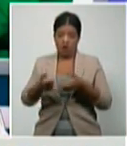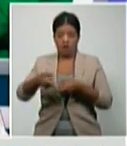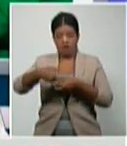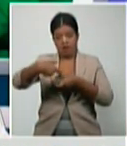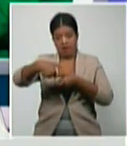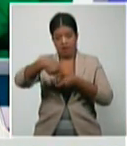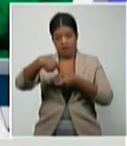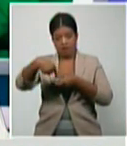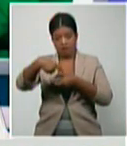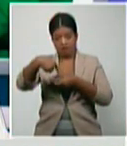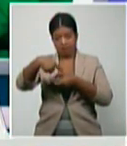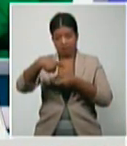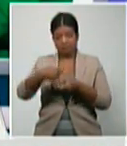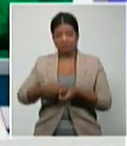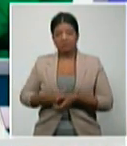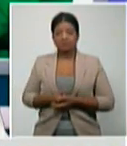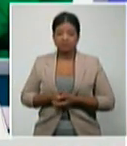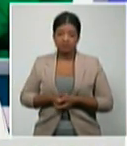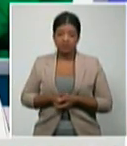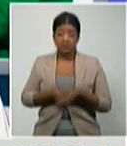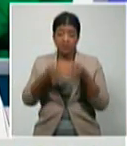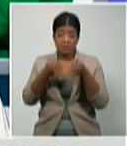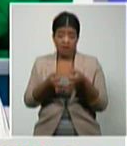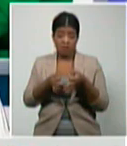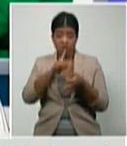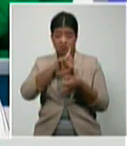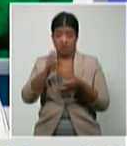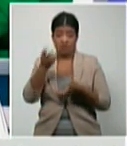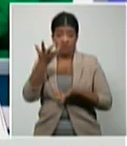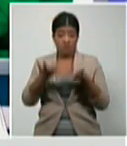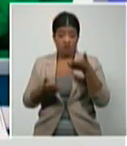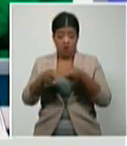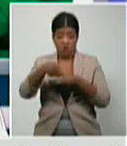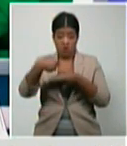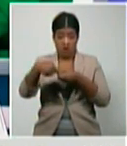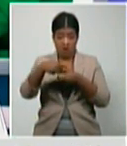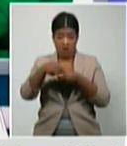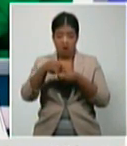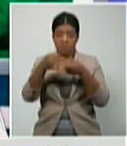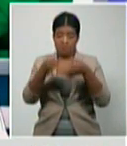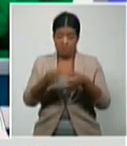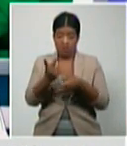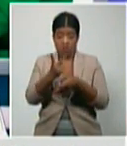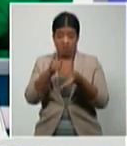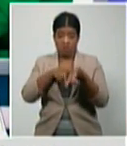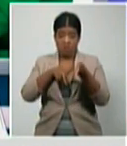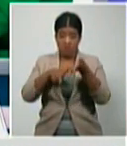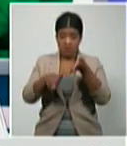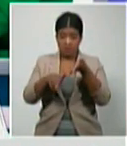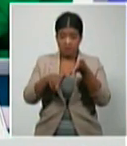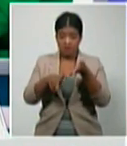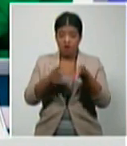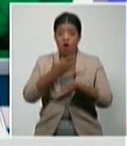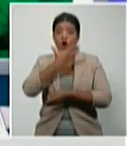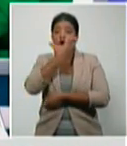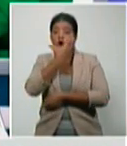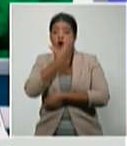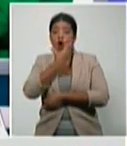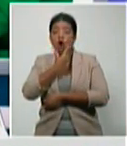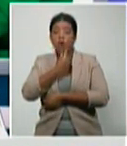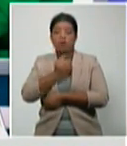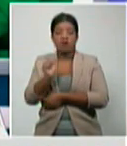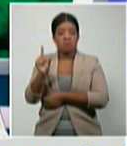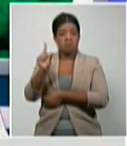de la Juventud. Son las dos provincias que no es que no hayan tenido casos en edades pediátricas, sino que en estos